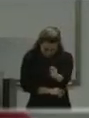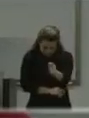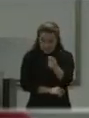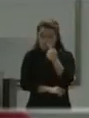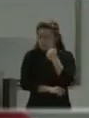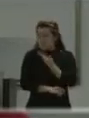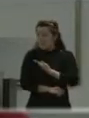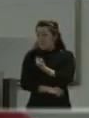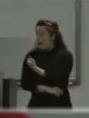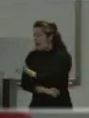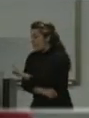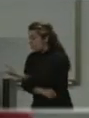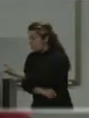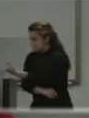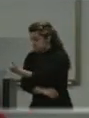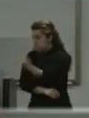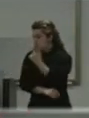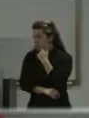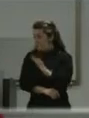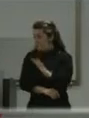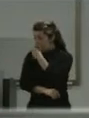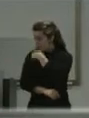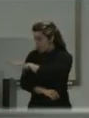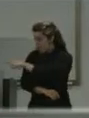padres en este auditorio